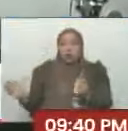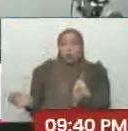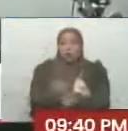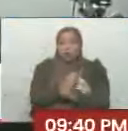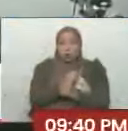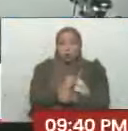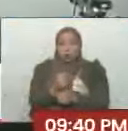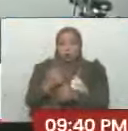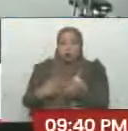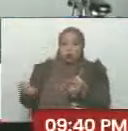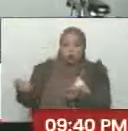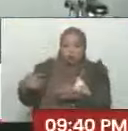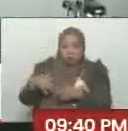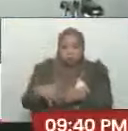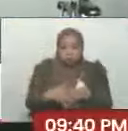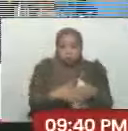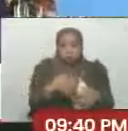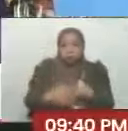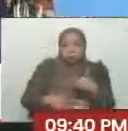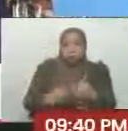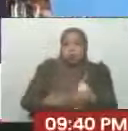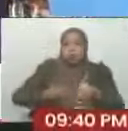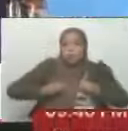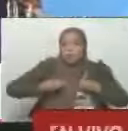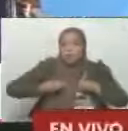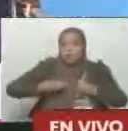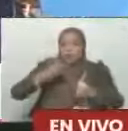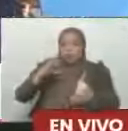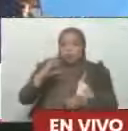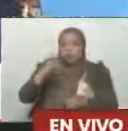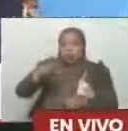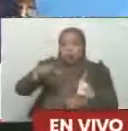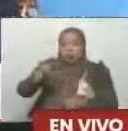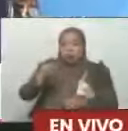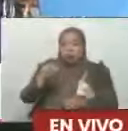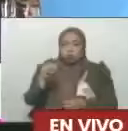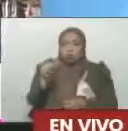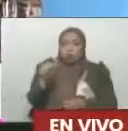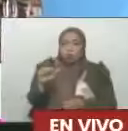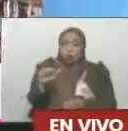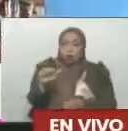mercenarios que nos iban a invadir. ¡Viva Chuao!